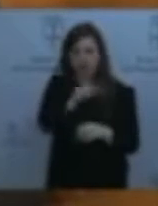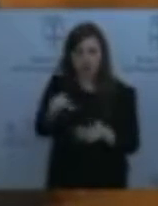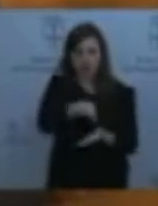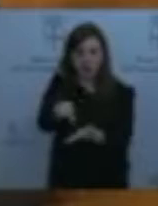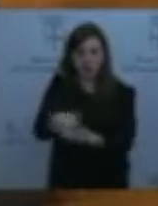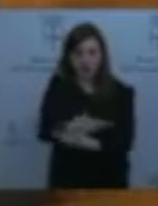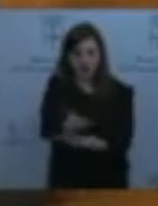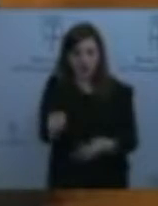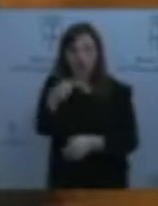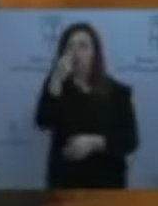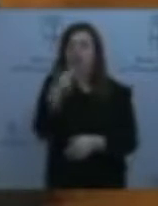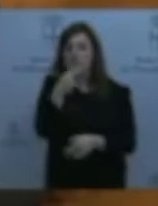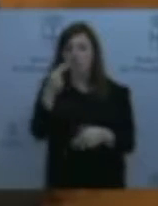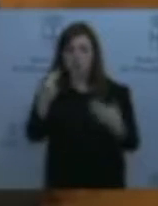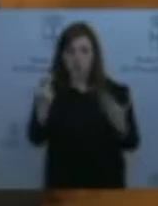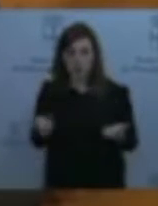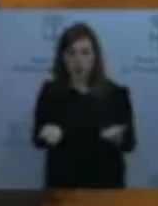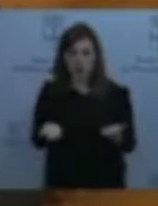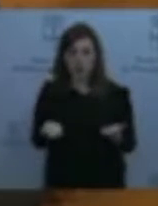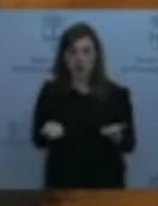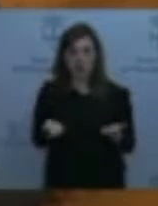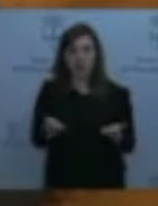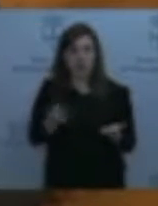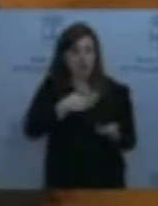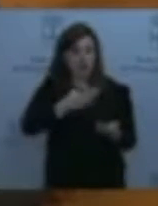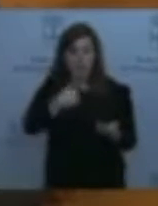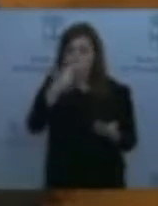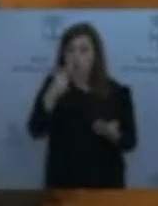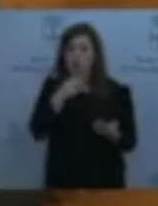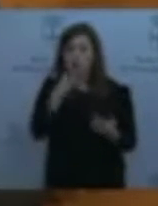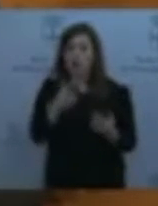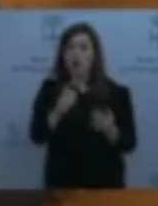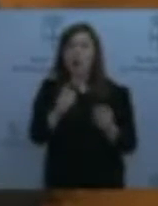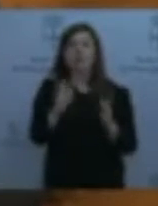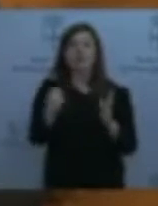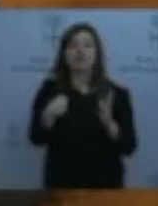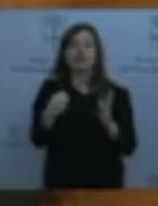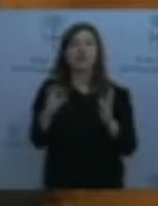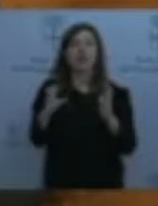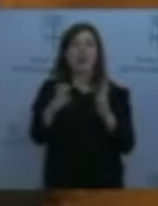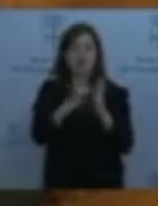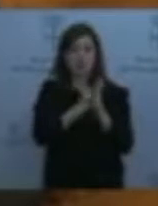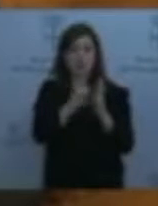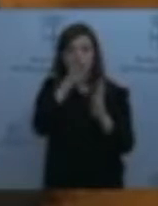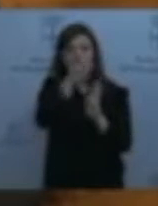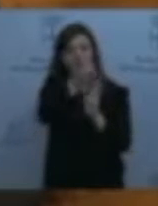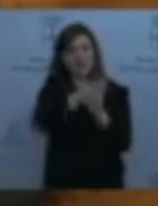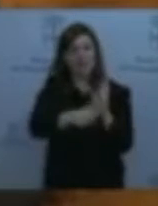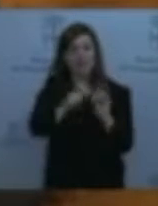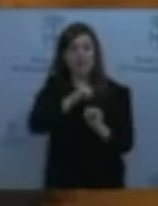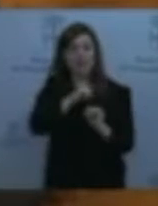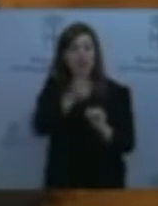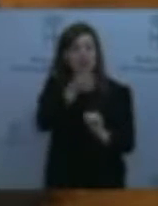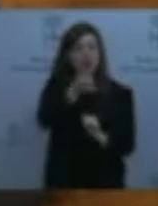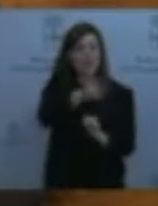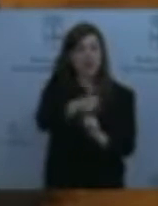el compromiso que tenemos con el dispositivo de lista de espera. Y verá usted cómo cada mes seguiremos publicando hasta